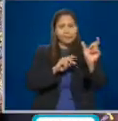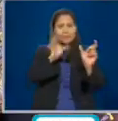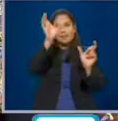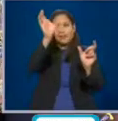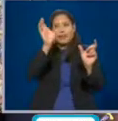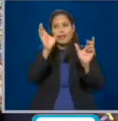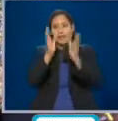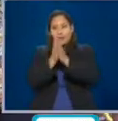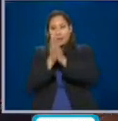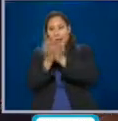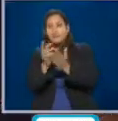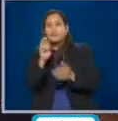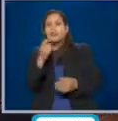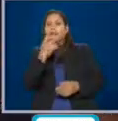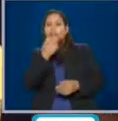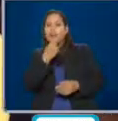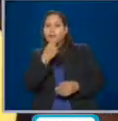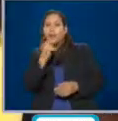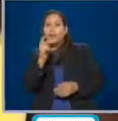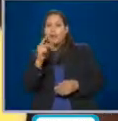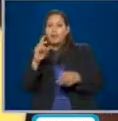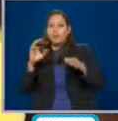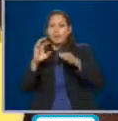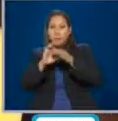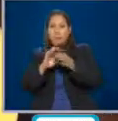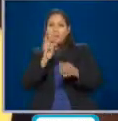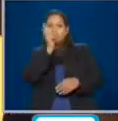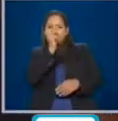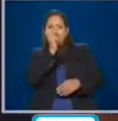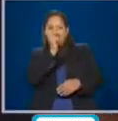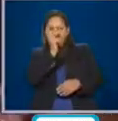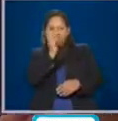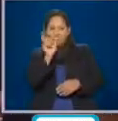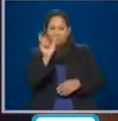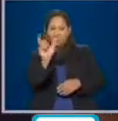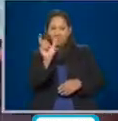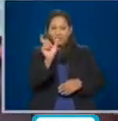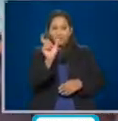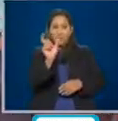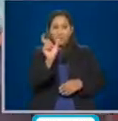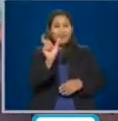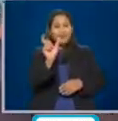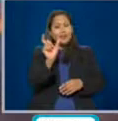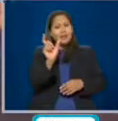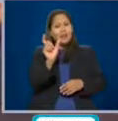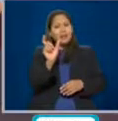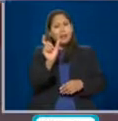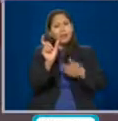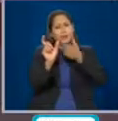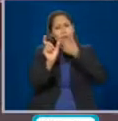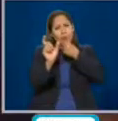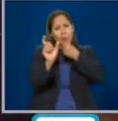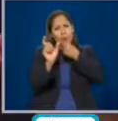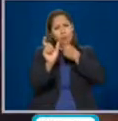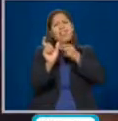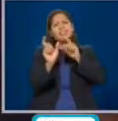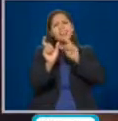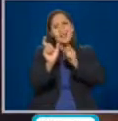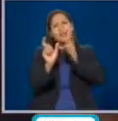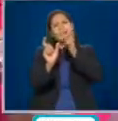masculinidad y paternidad están íntimamente ligados, ¿no? Entonces, si me escuchan decir la masculinidad y